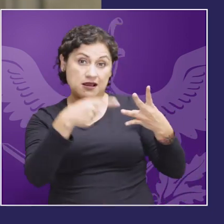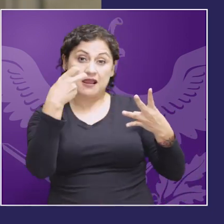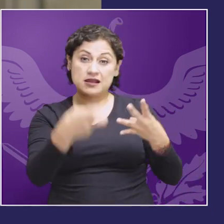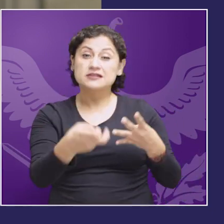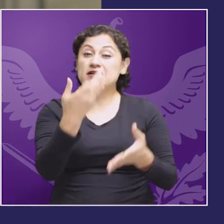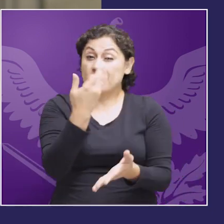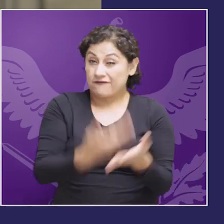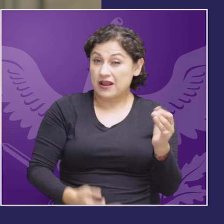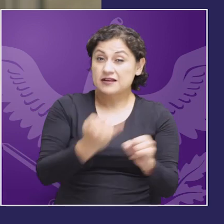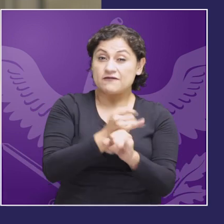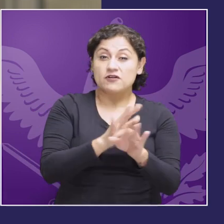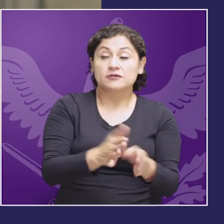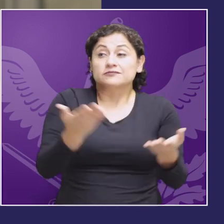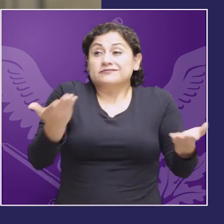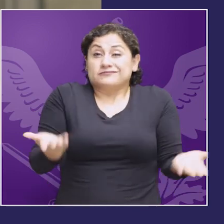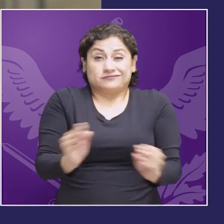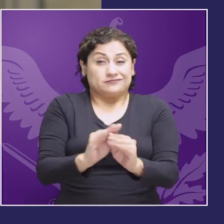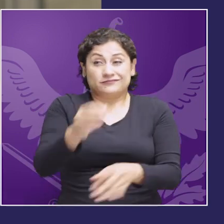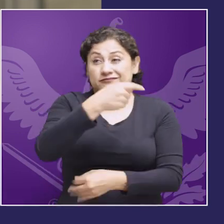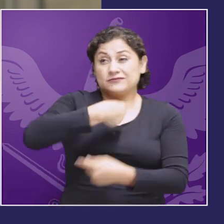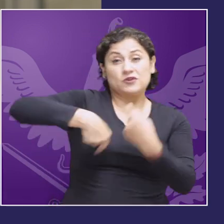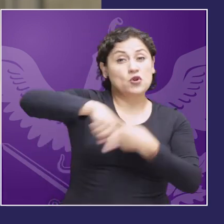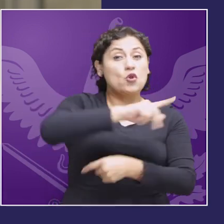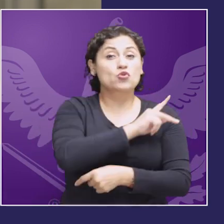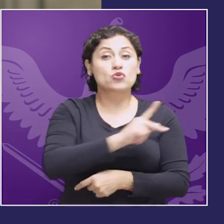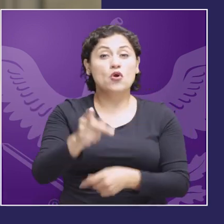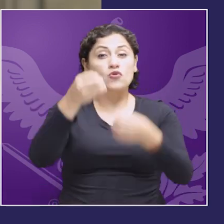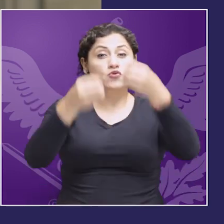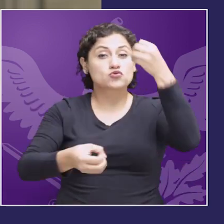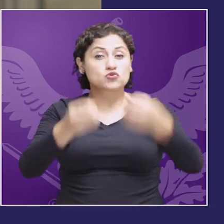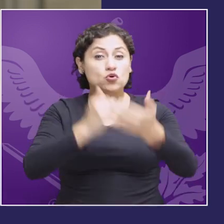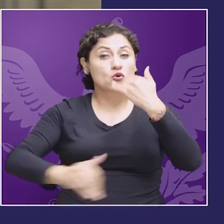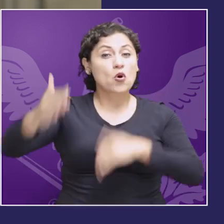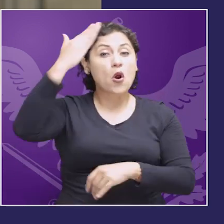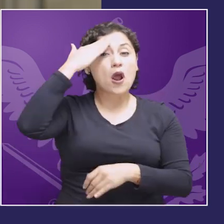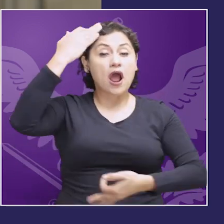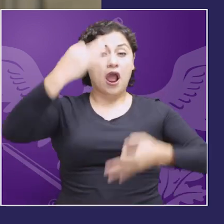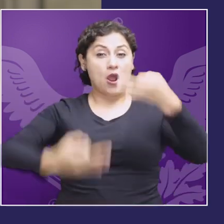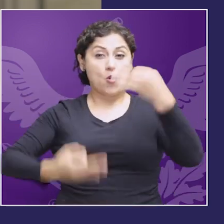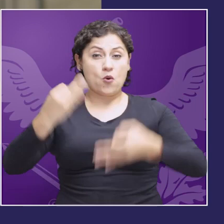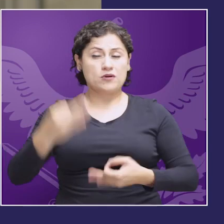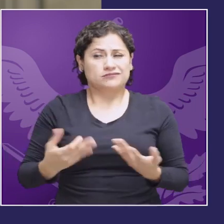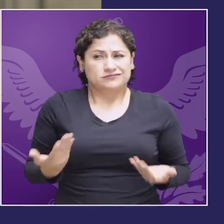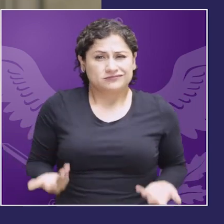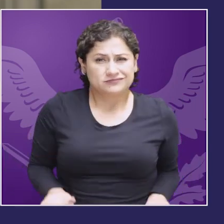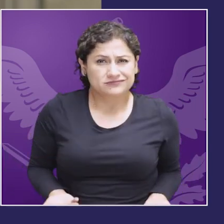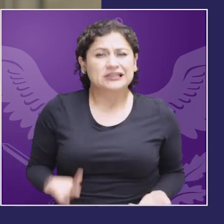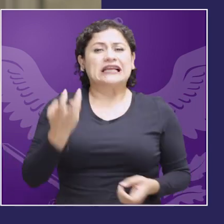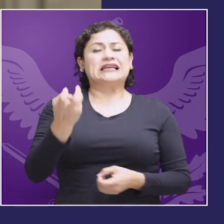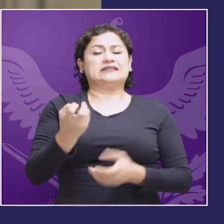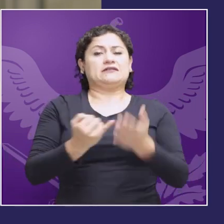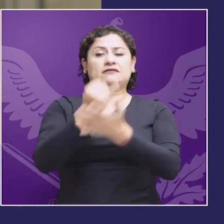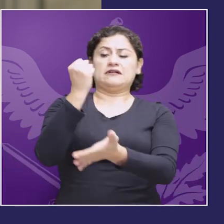de capturar los datos. Todos los que somos jueces y juezas nos parece que lo importante es fallar los casos. Eso es otra cosa,